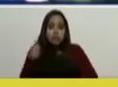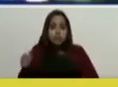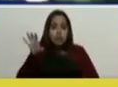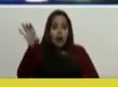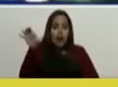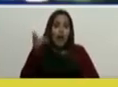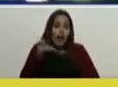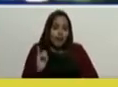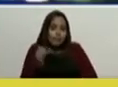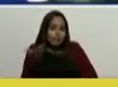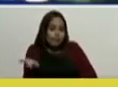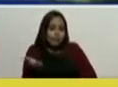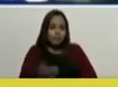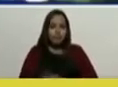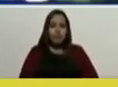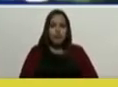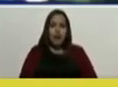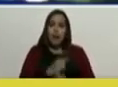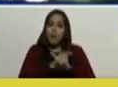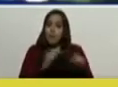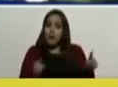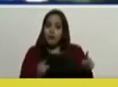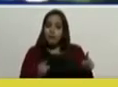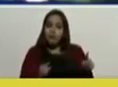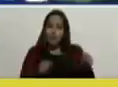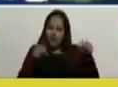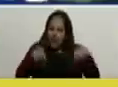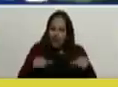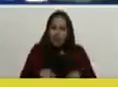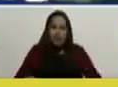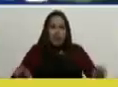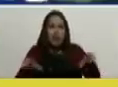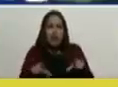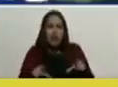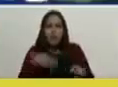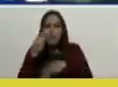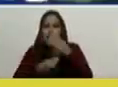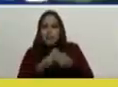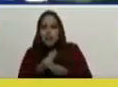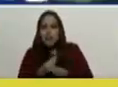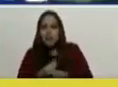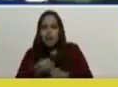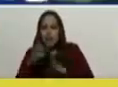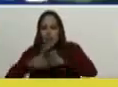país tiene. Pero si este escenario es para caernos a piedra,